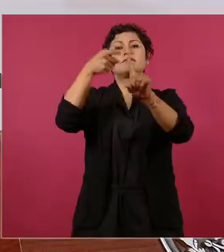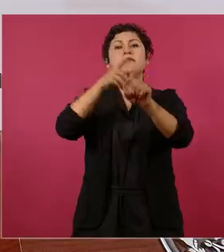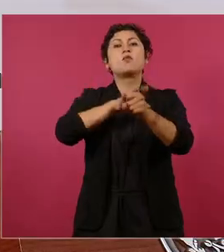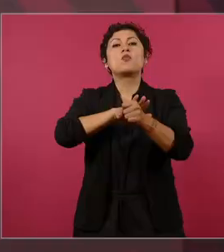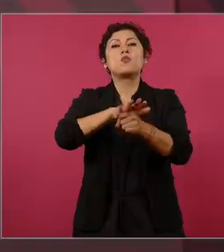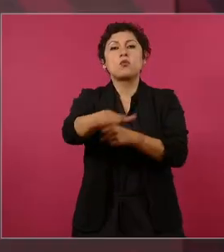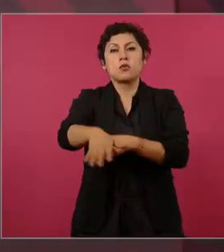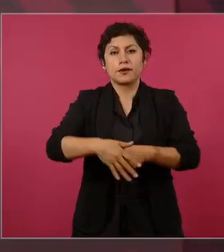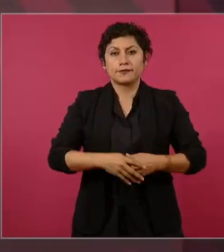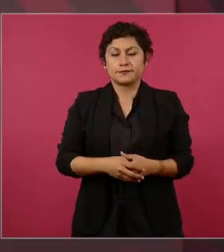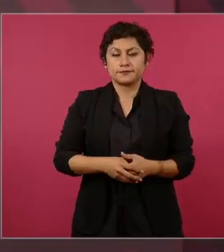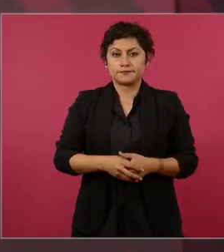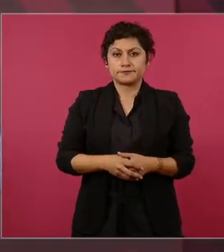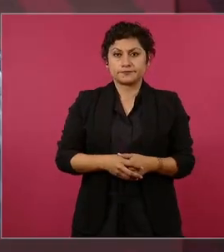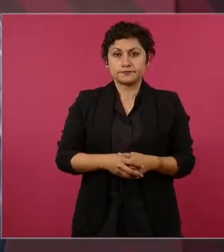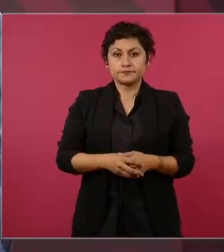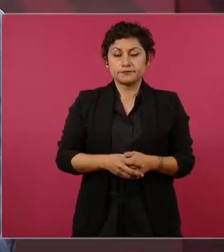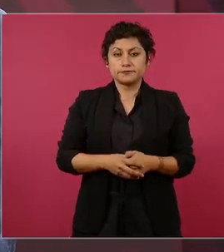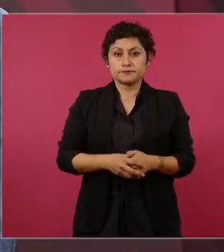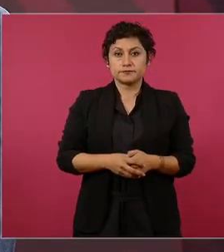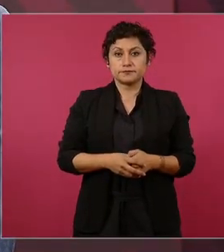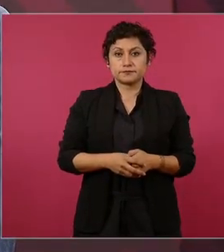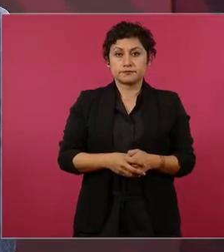lo que más